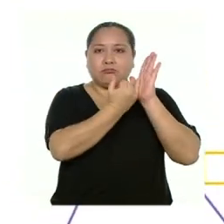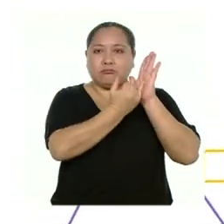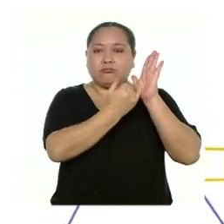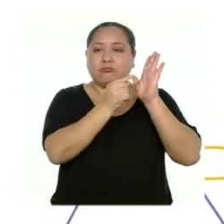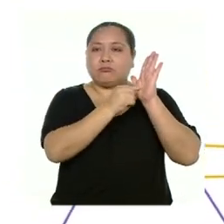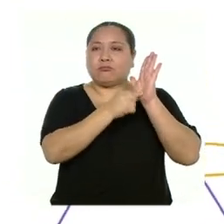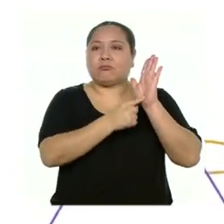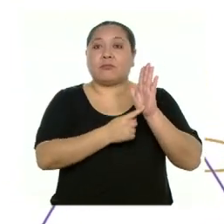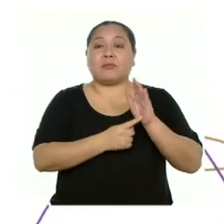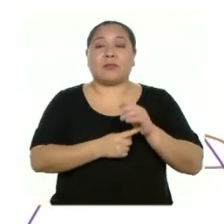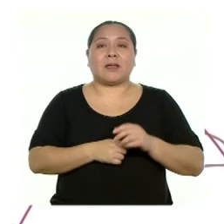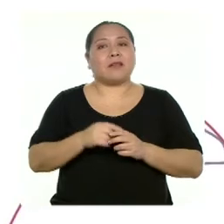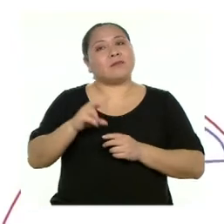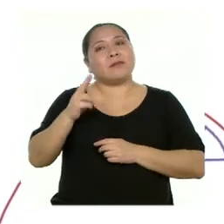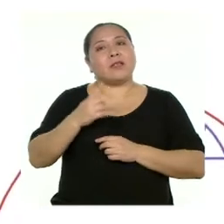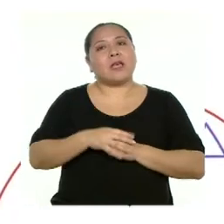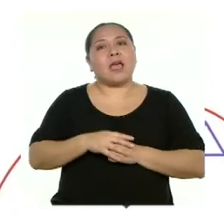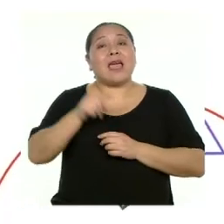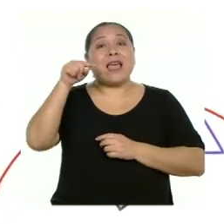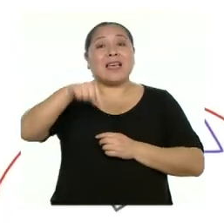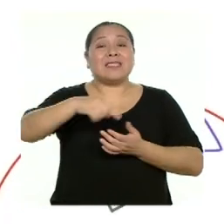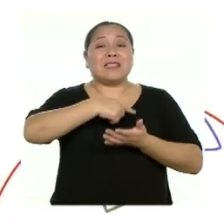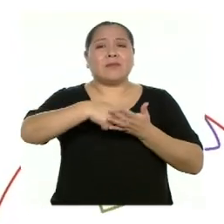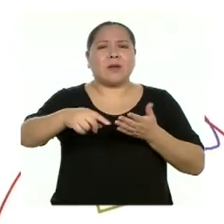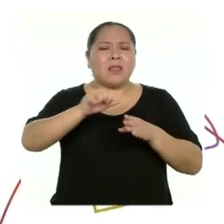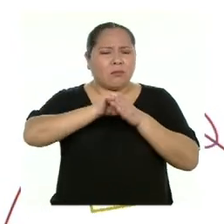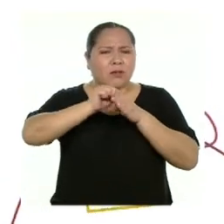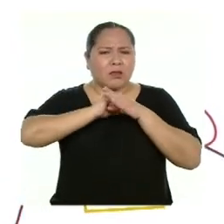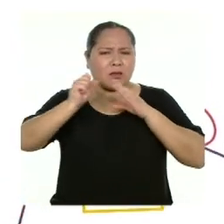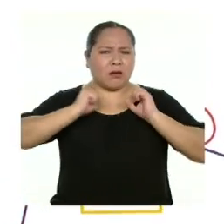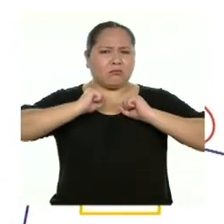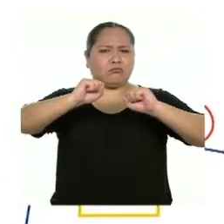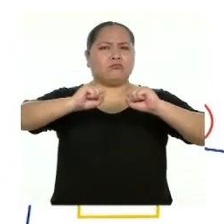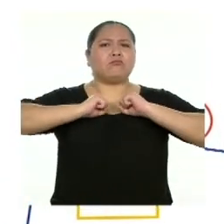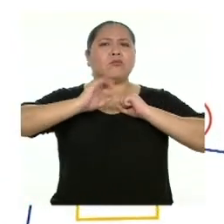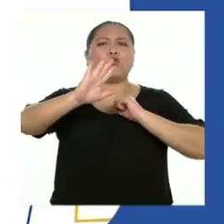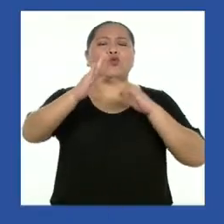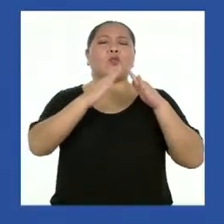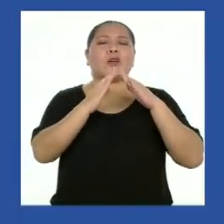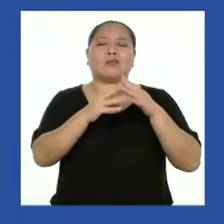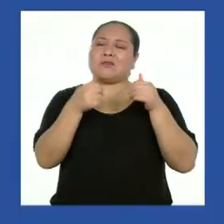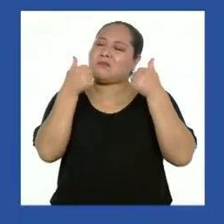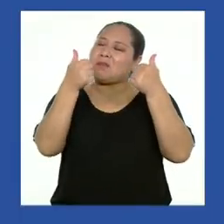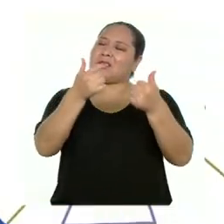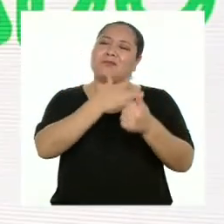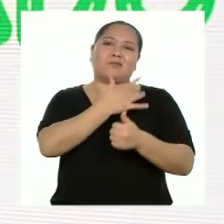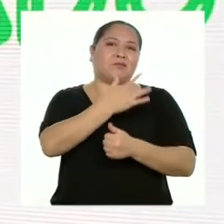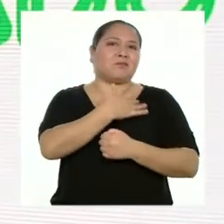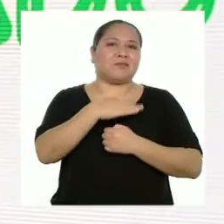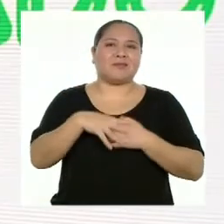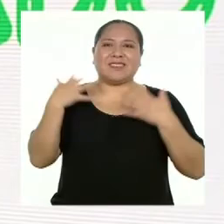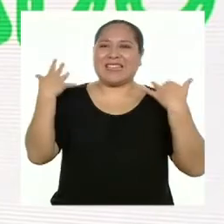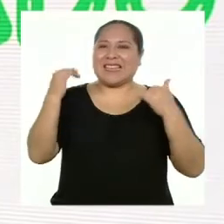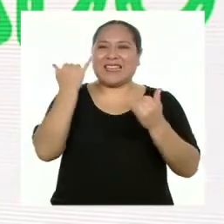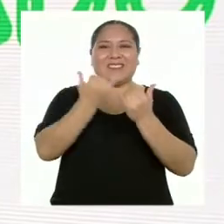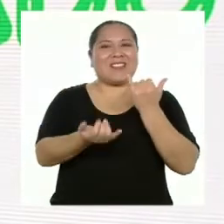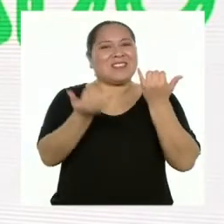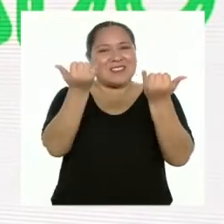esta semana hagan actividad física en casa. Verán lo bien que se van a sentir. Esto